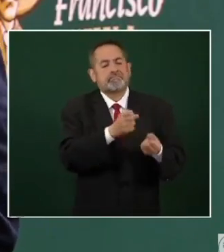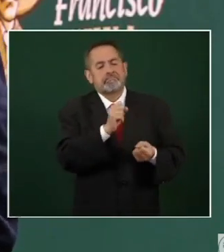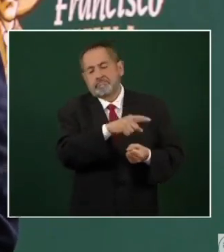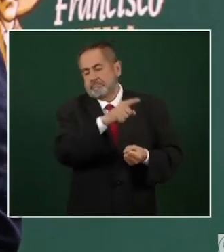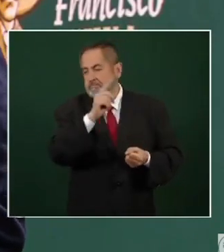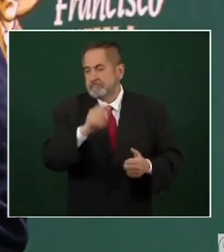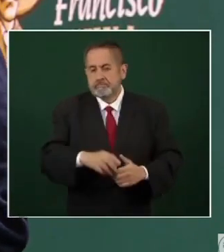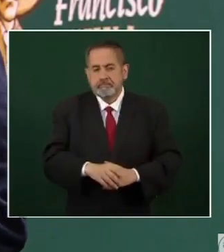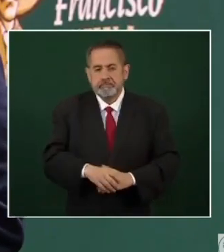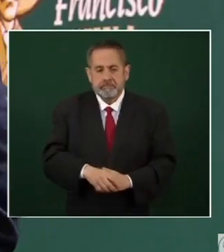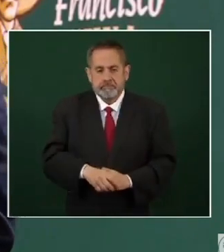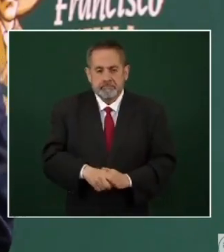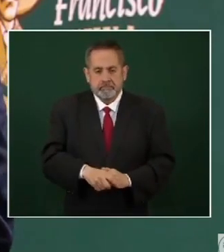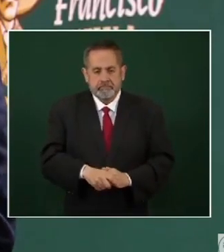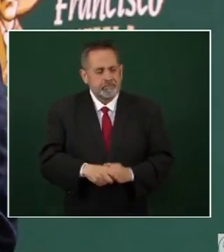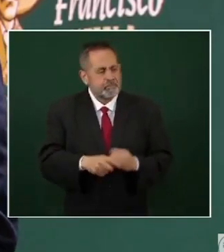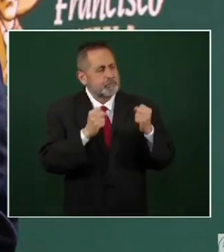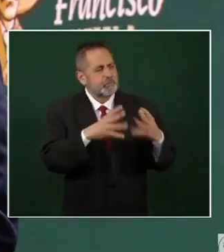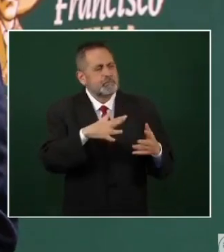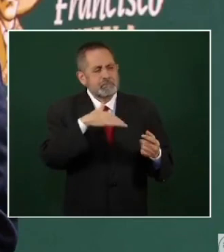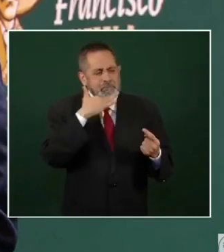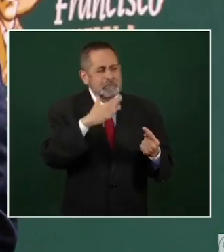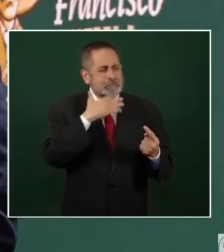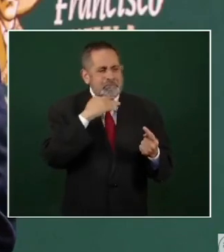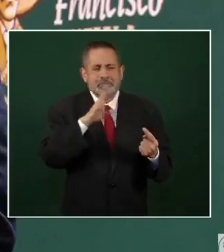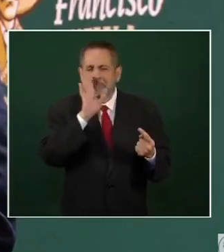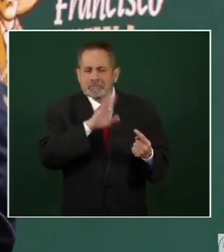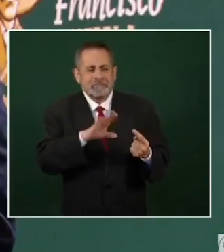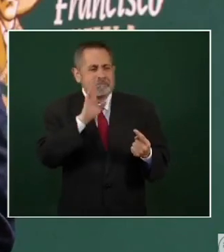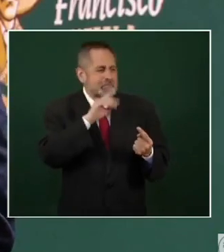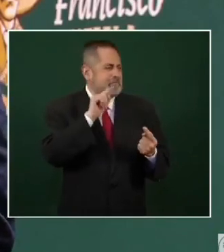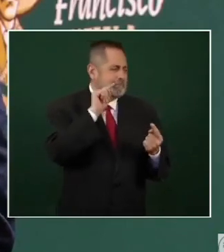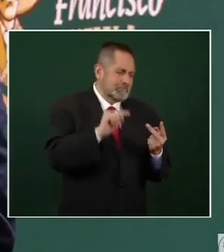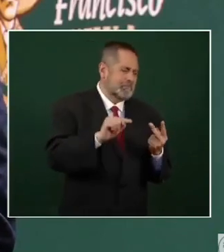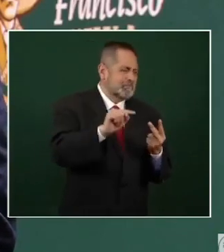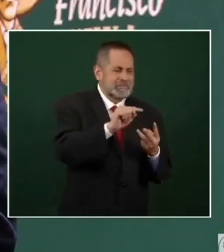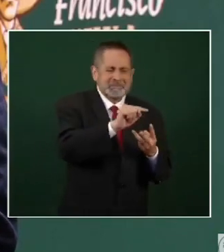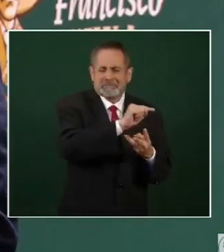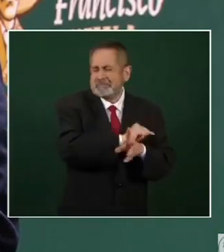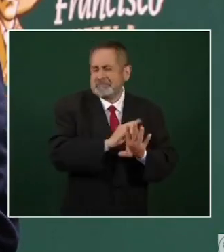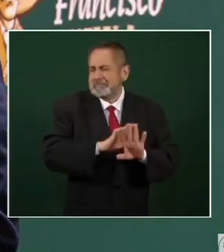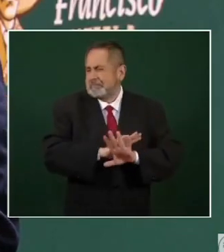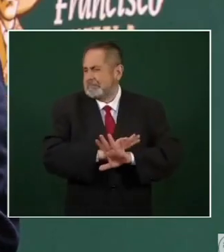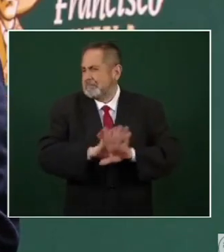con muchos vicios y mucha corrupción.